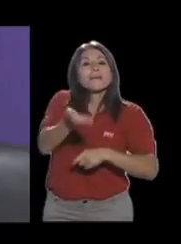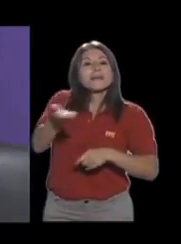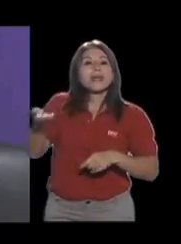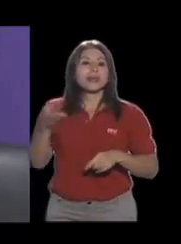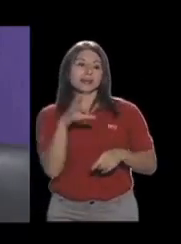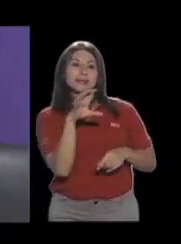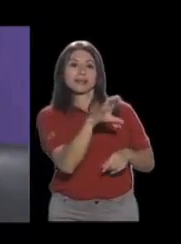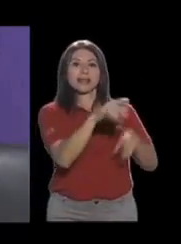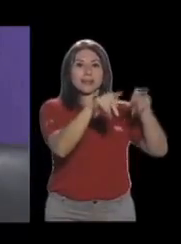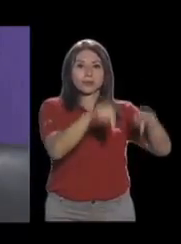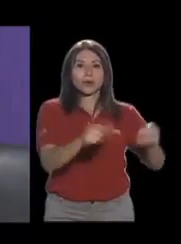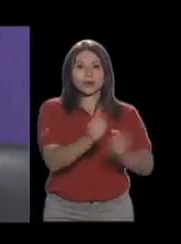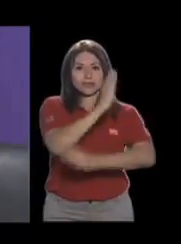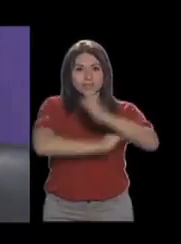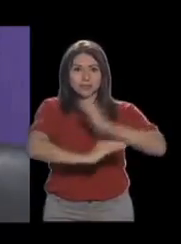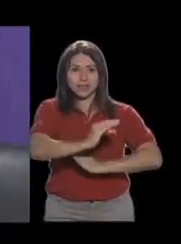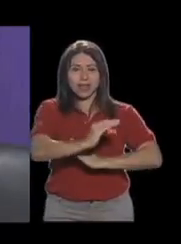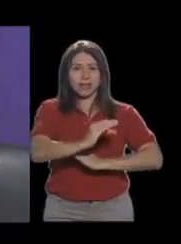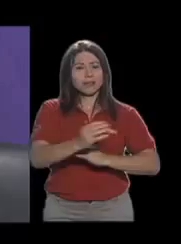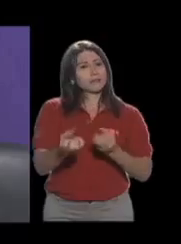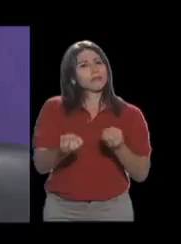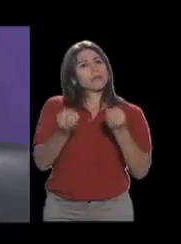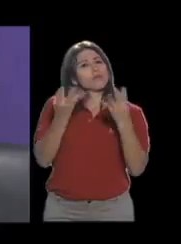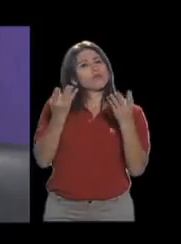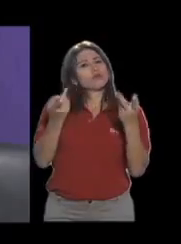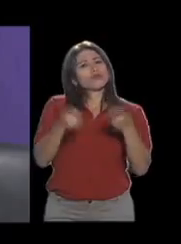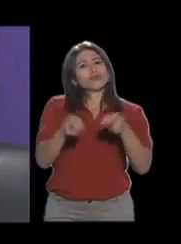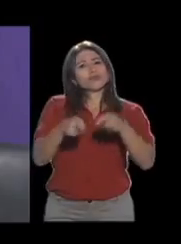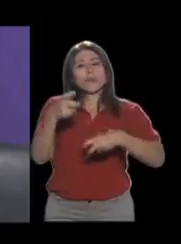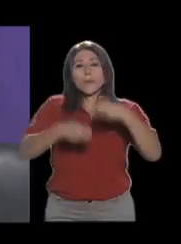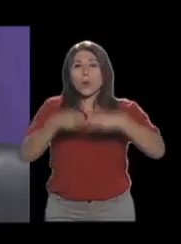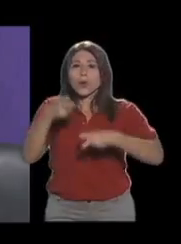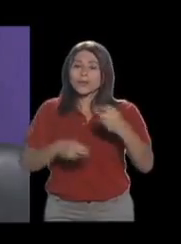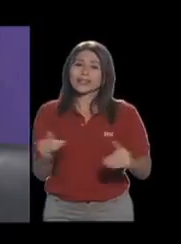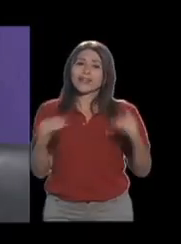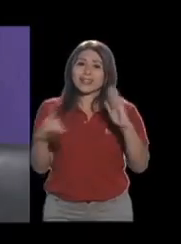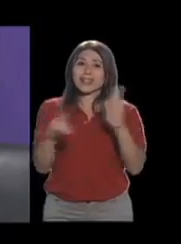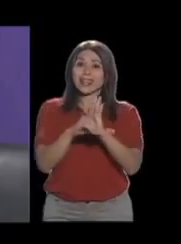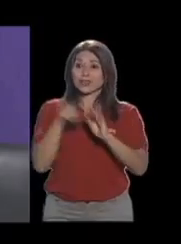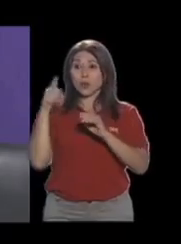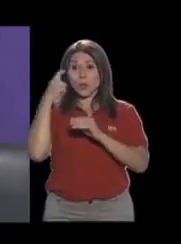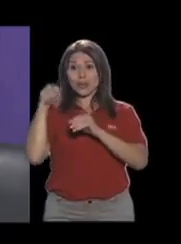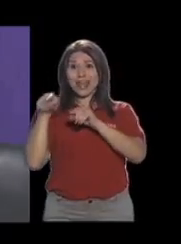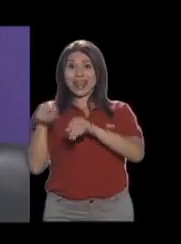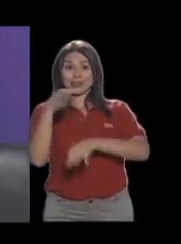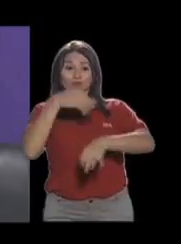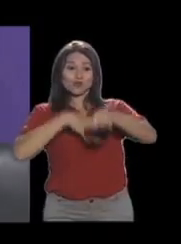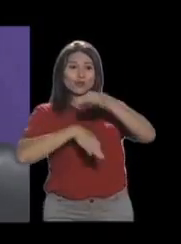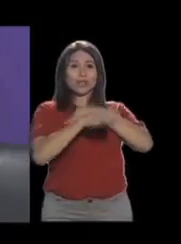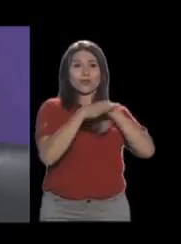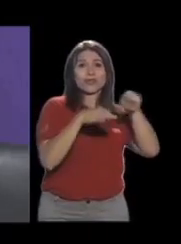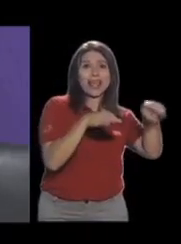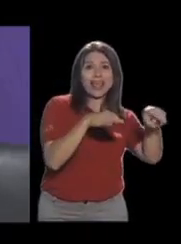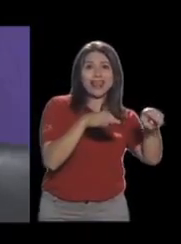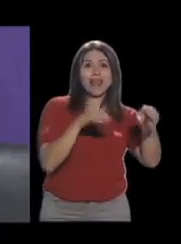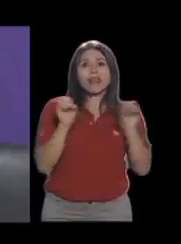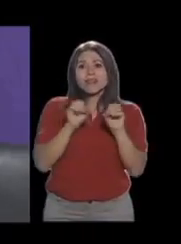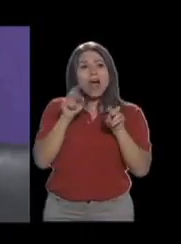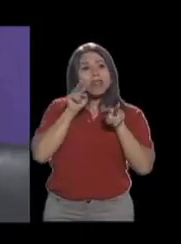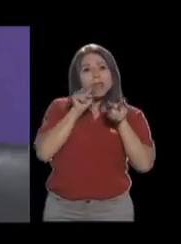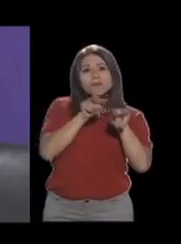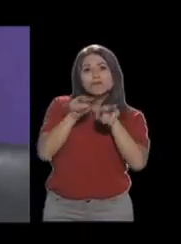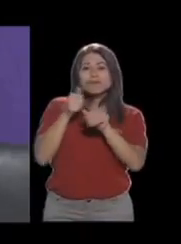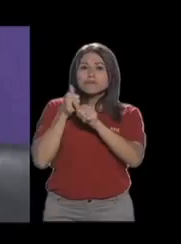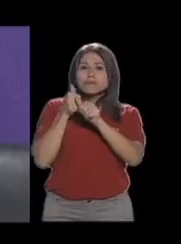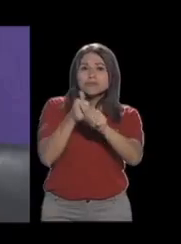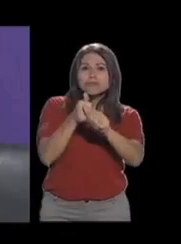y trae consigo muchísimos problemas a nivel de derechos, porque la sustituye, nadie le da seguimiento, o se nombra el juez, también es el que